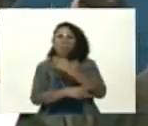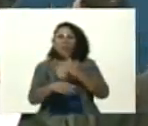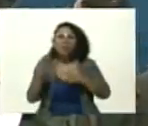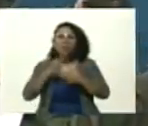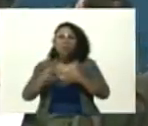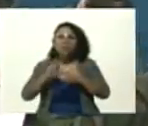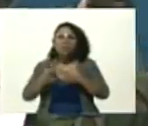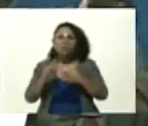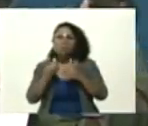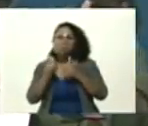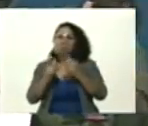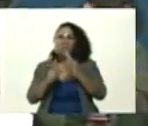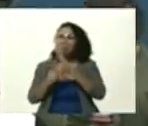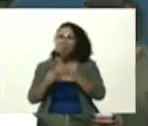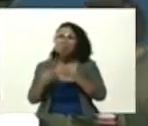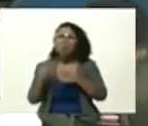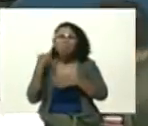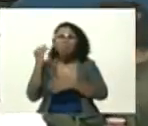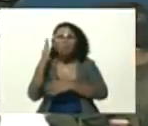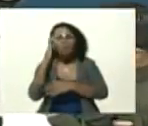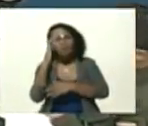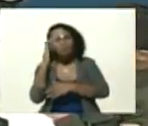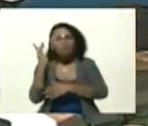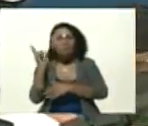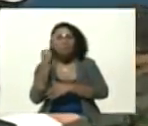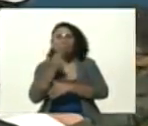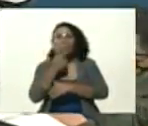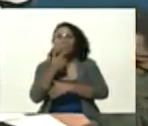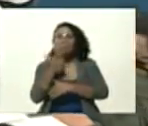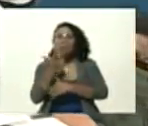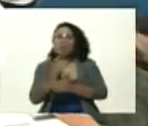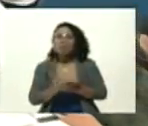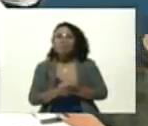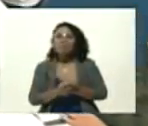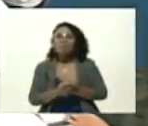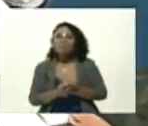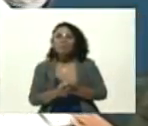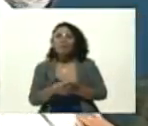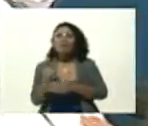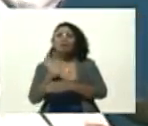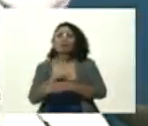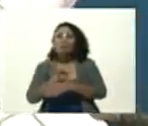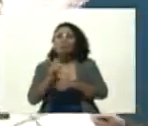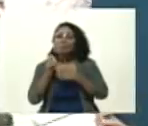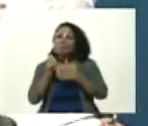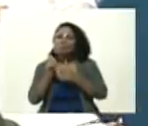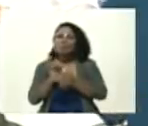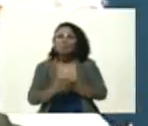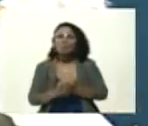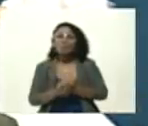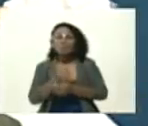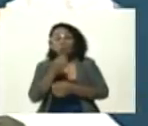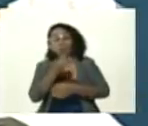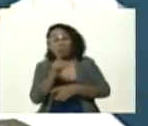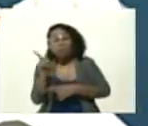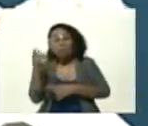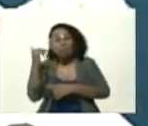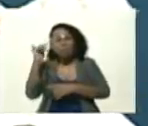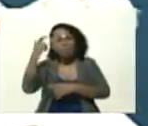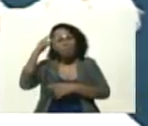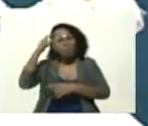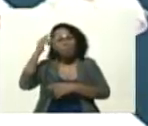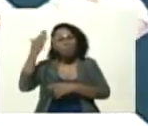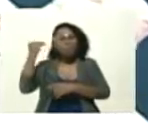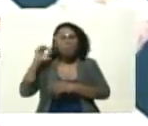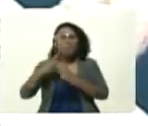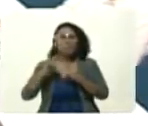muchachos. Las habitaciones eran bonitas, bien funcionales. Y bueno, uno tiene recuerdos de todo el